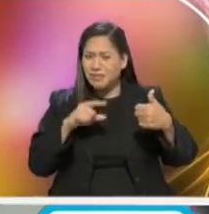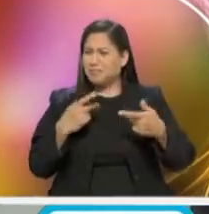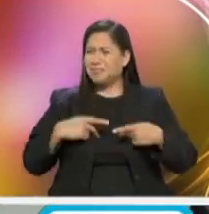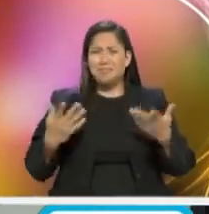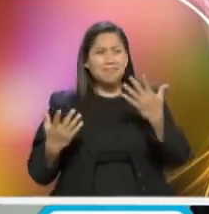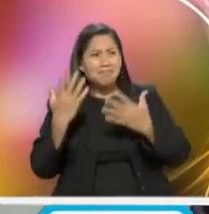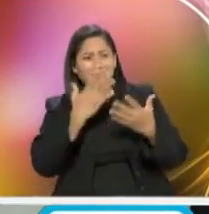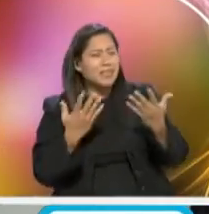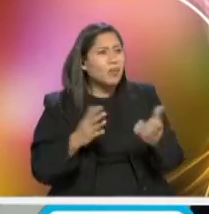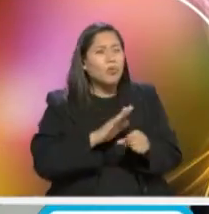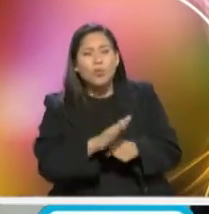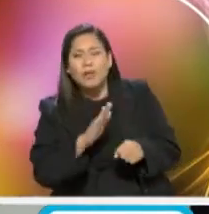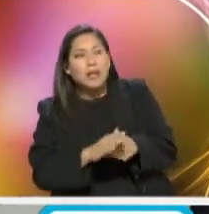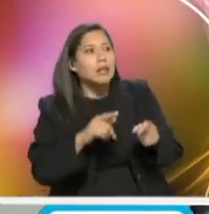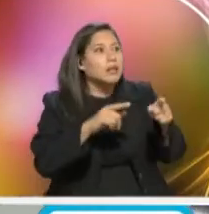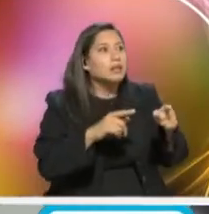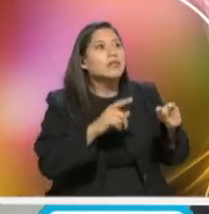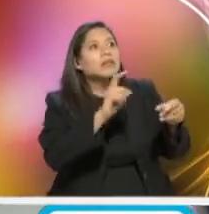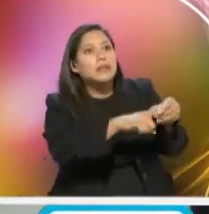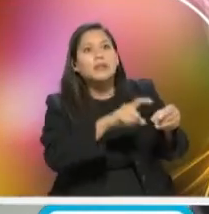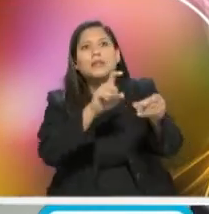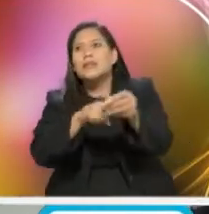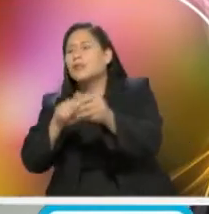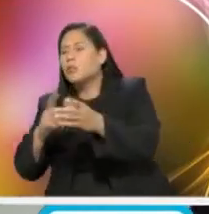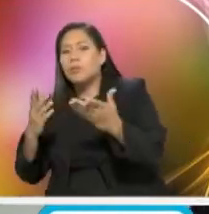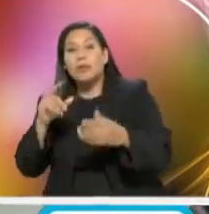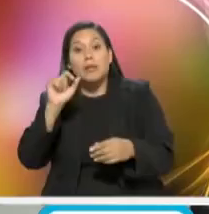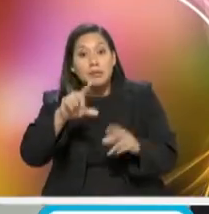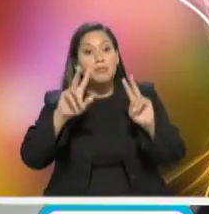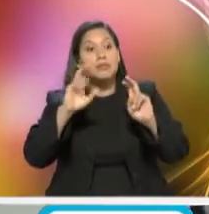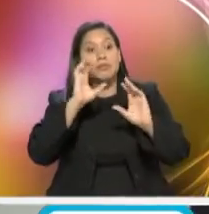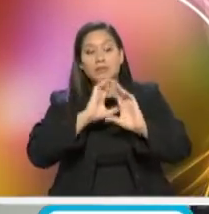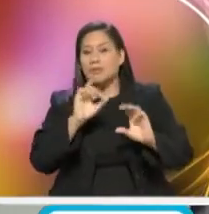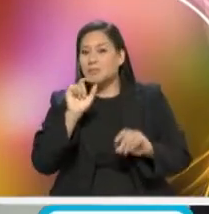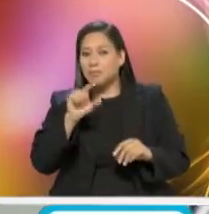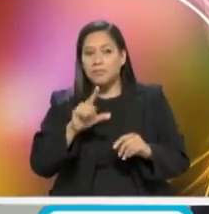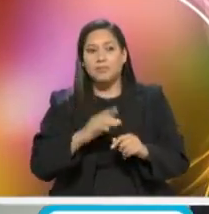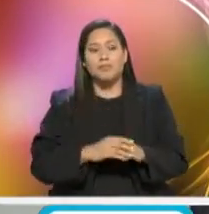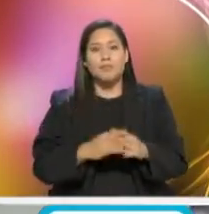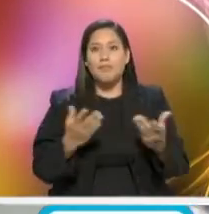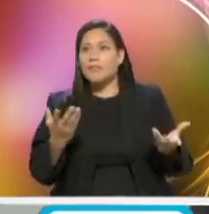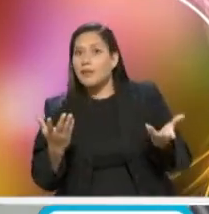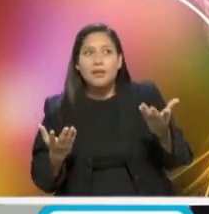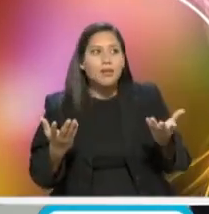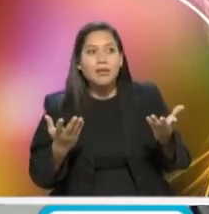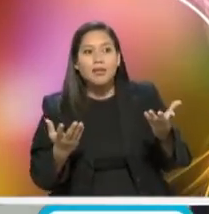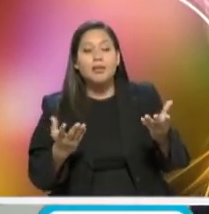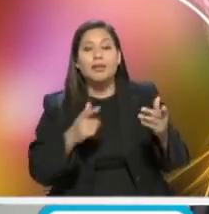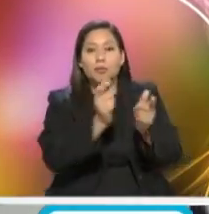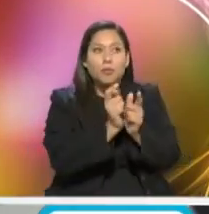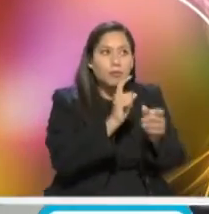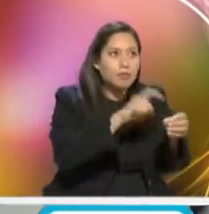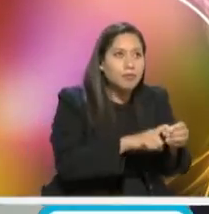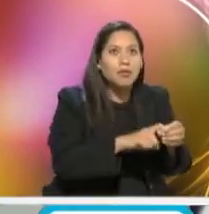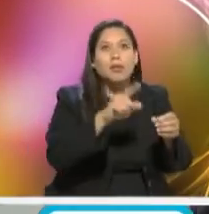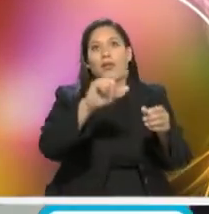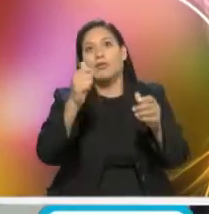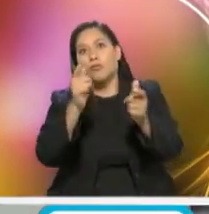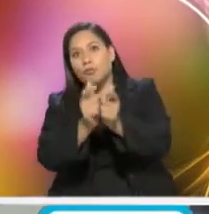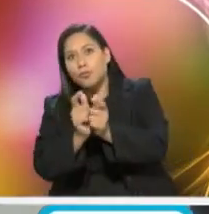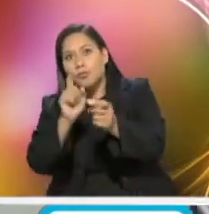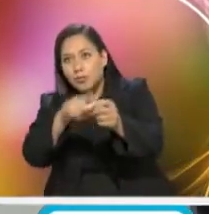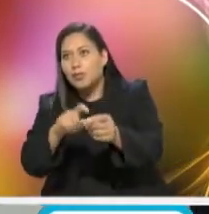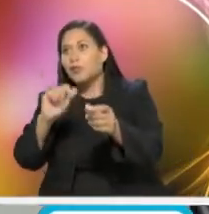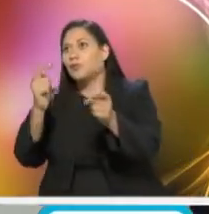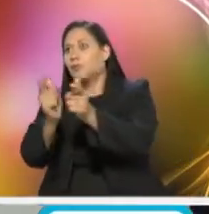se descontroló, porque ya no sabía cuál seguir. Todos cantaban las mismas canciones, y unos iban para una agrupación, otros músicos para